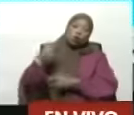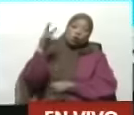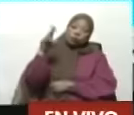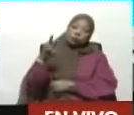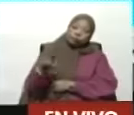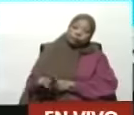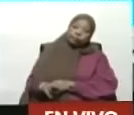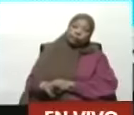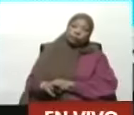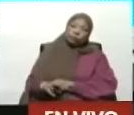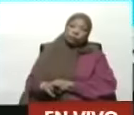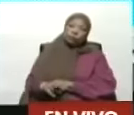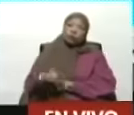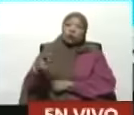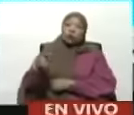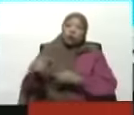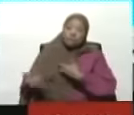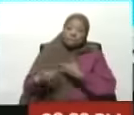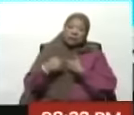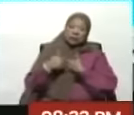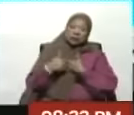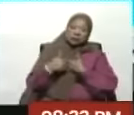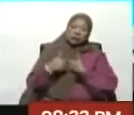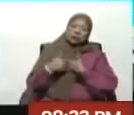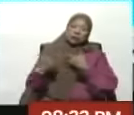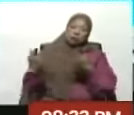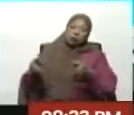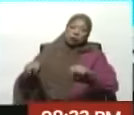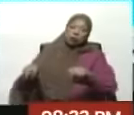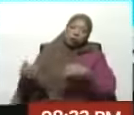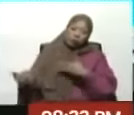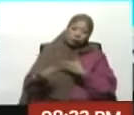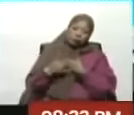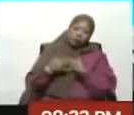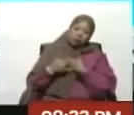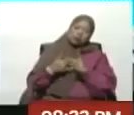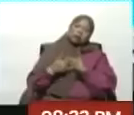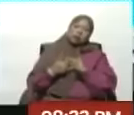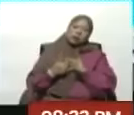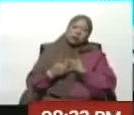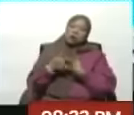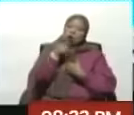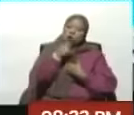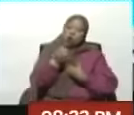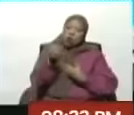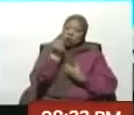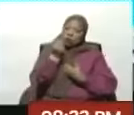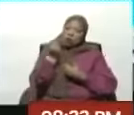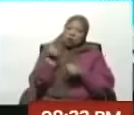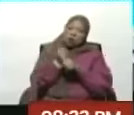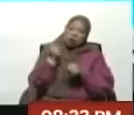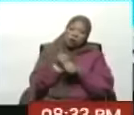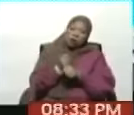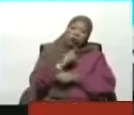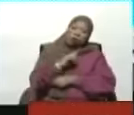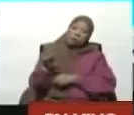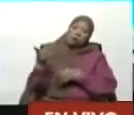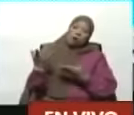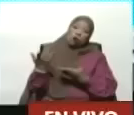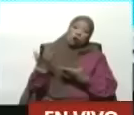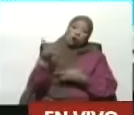Y a ese pueblo ellos dirigen la guerra económica en su momento. La inseguridad en su